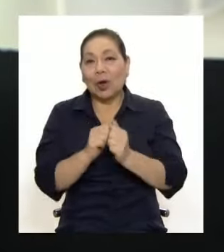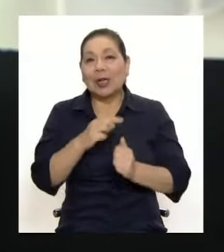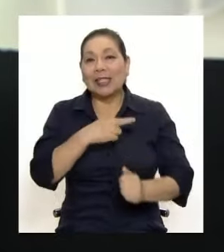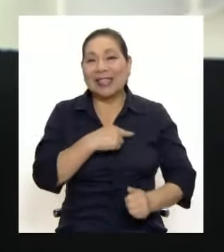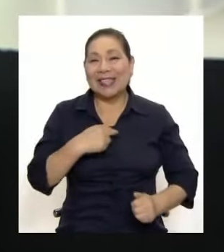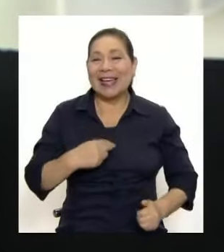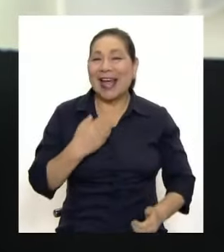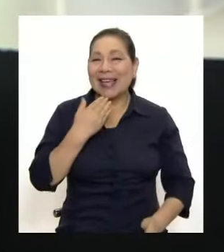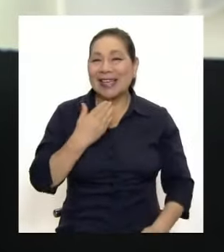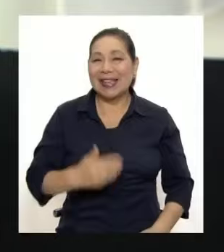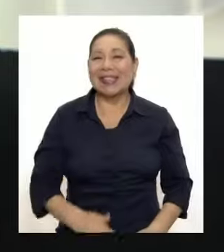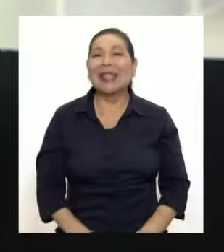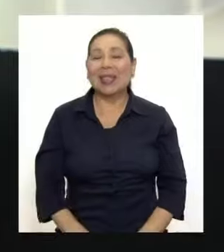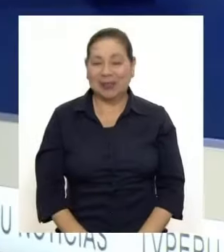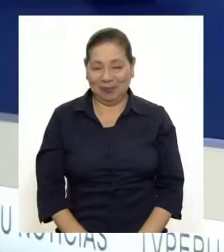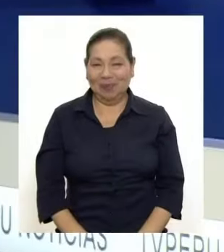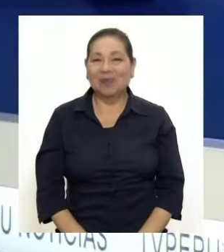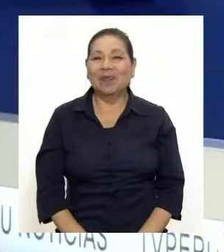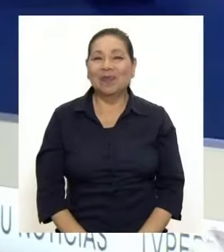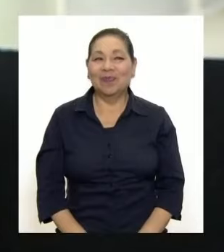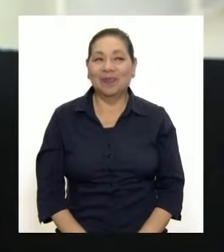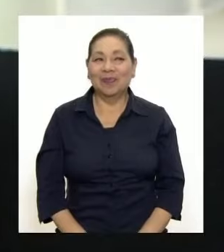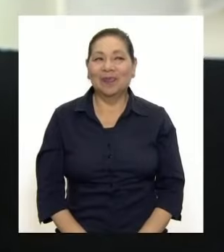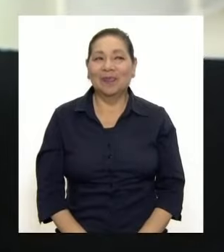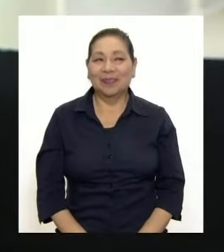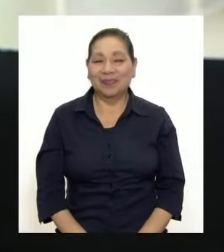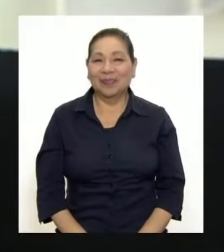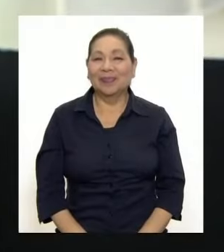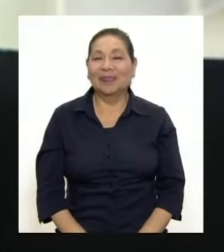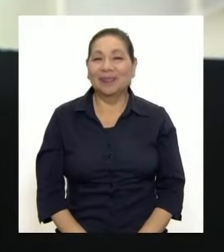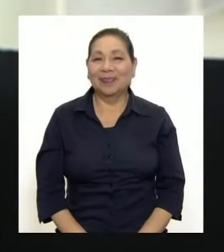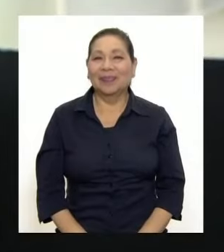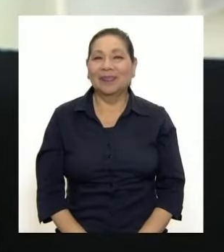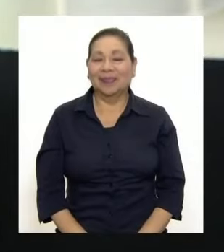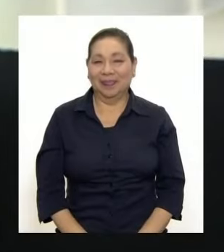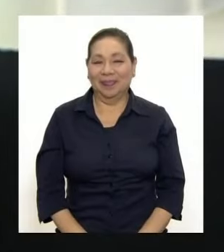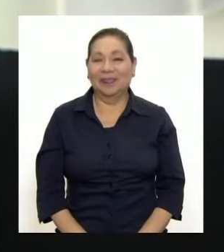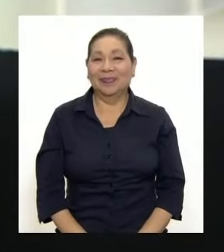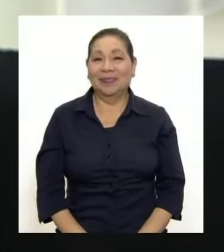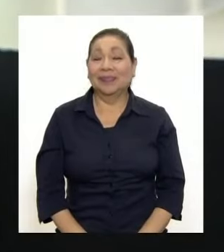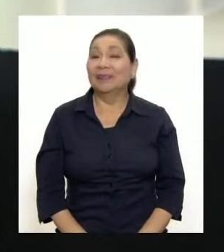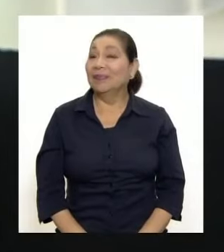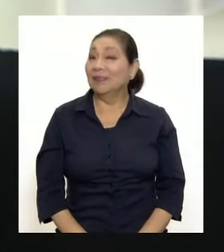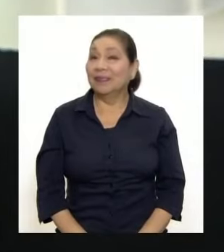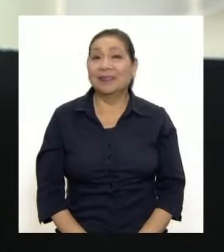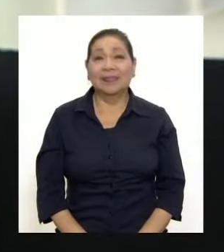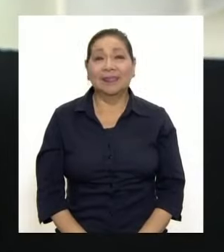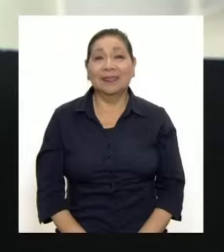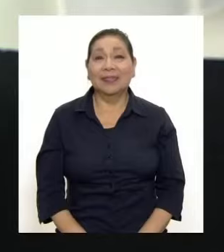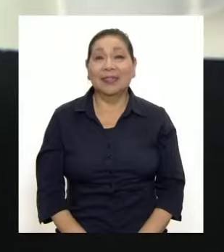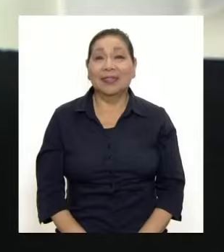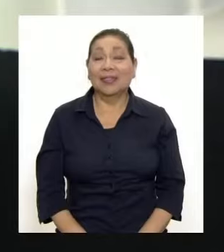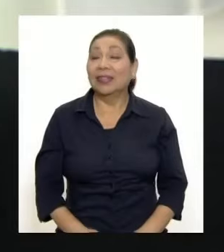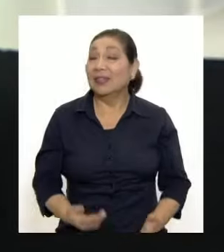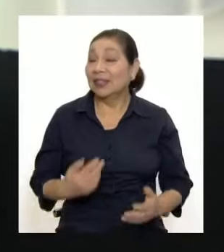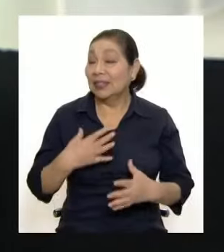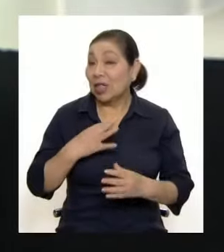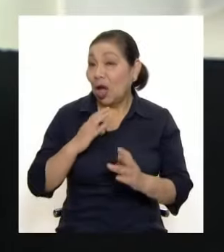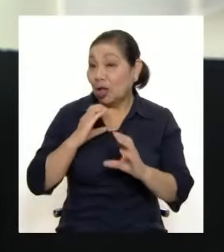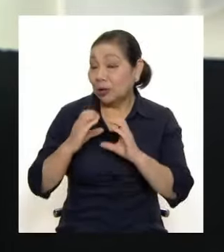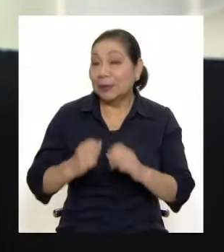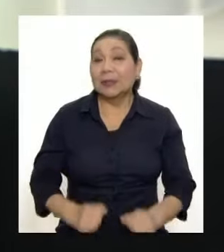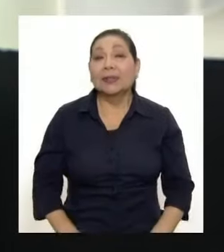china Muchísimas gracias Sí sí muy bien Ah muy bien Muchísimas gracias ahora luego de esta interesante